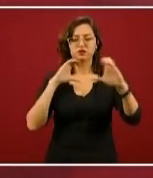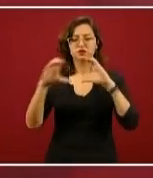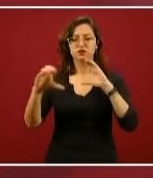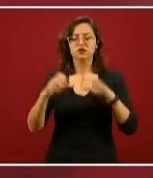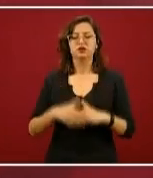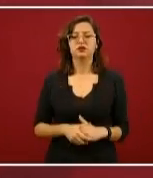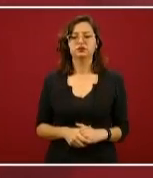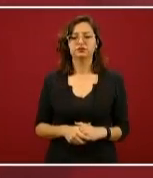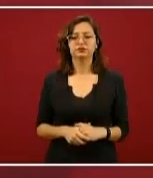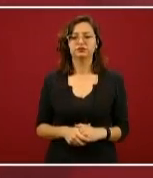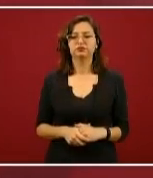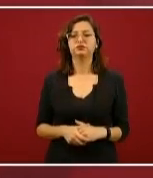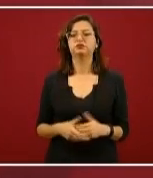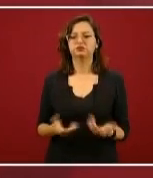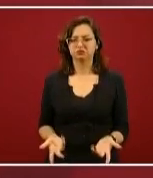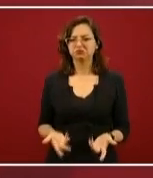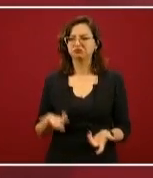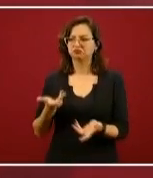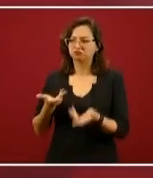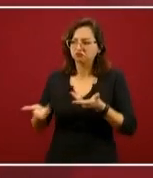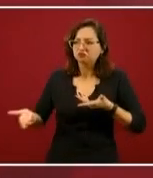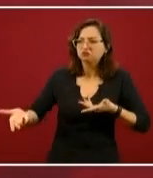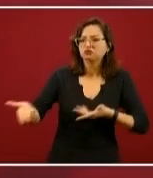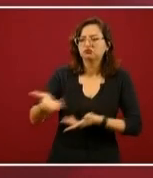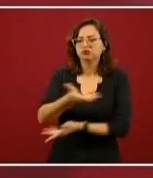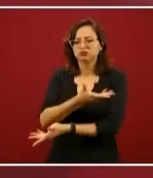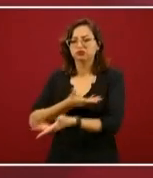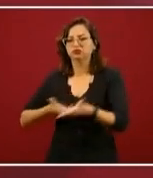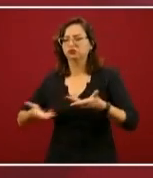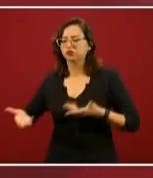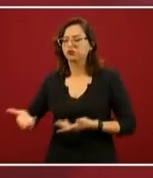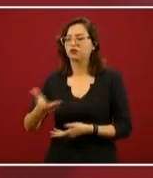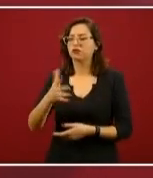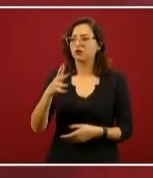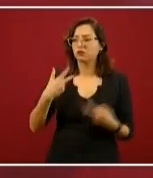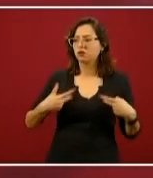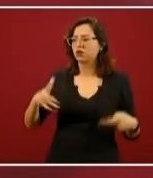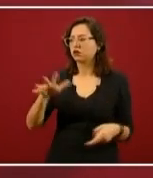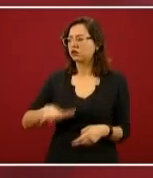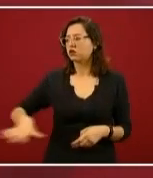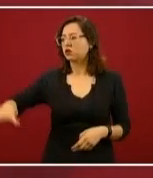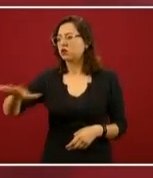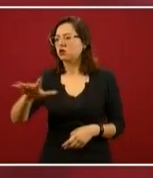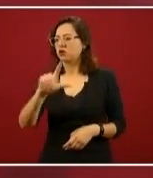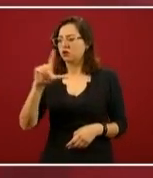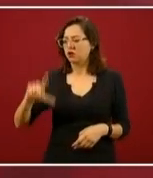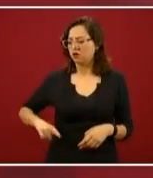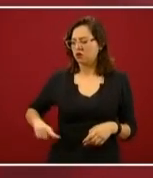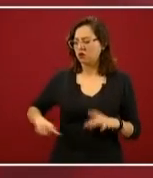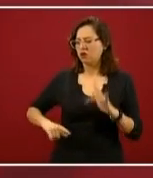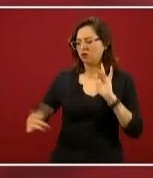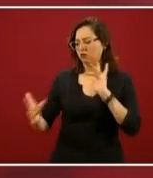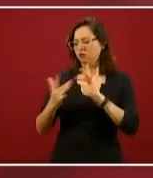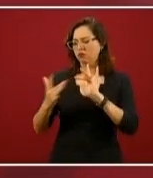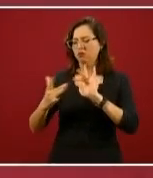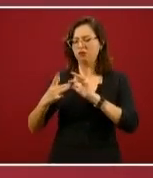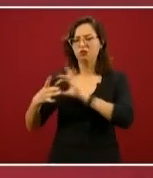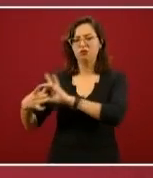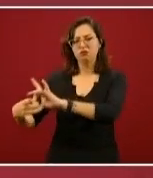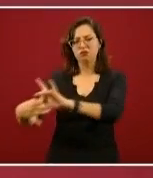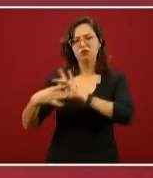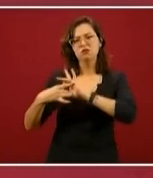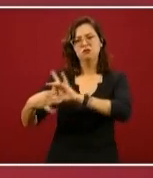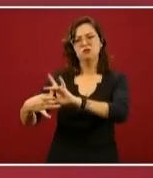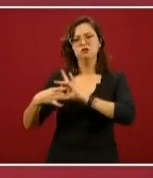hay mensajes de ida y vuelta entre pueblo y gobierno, no estamos separados